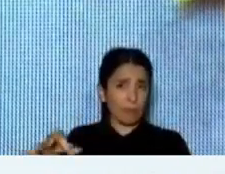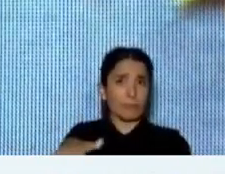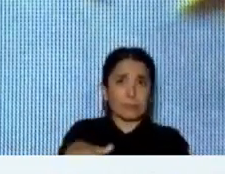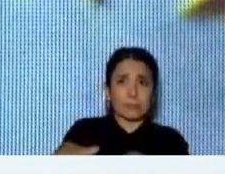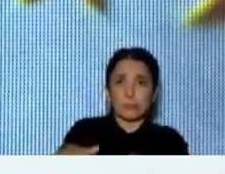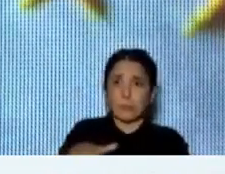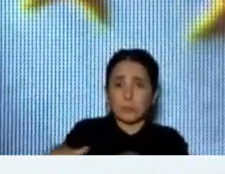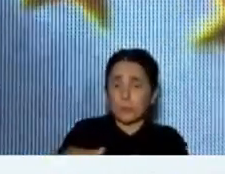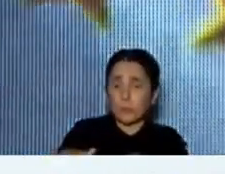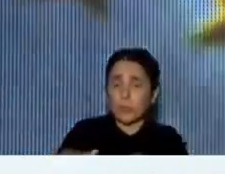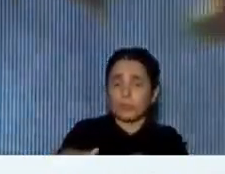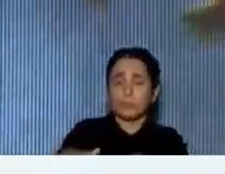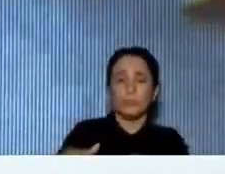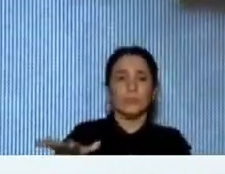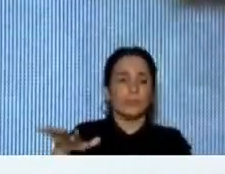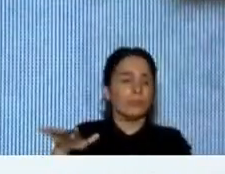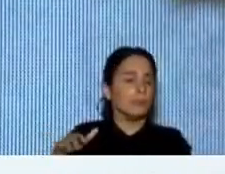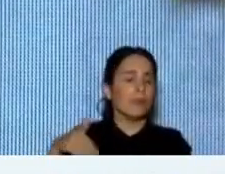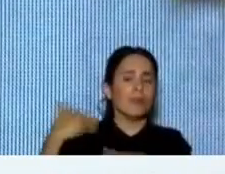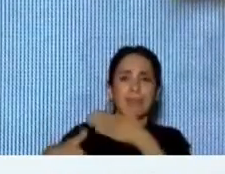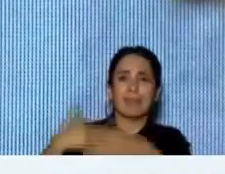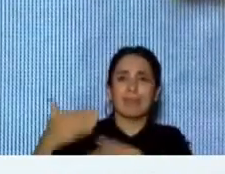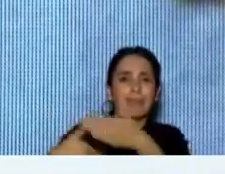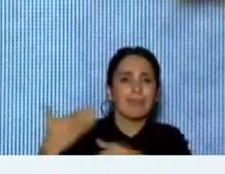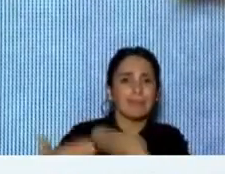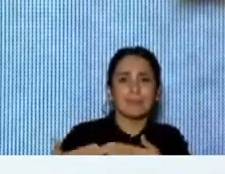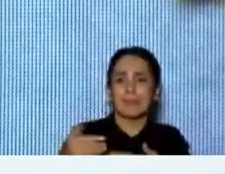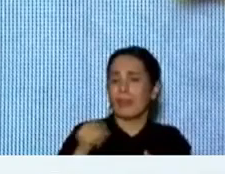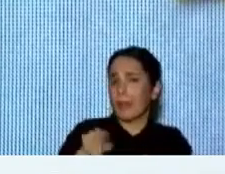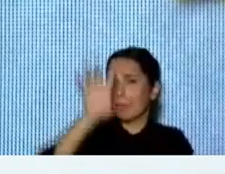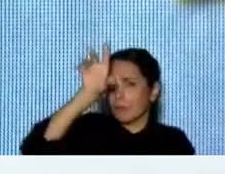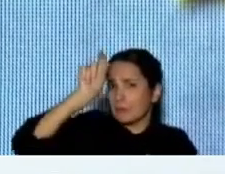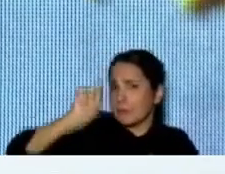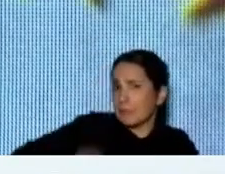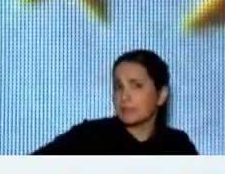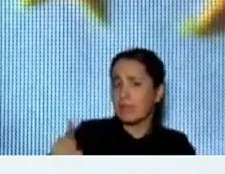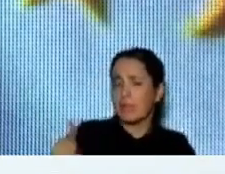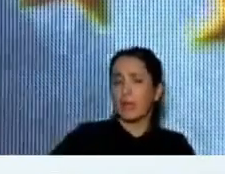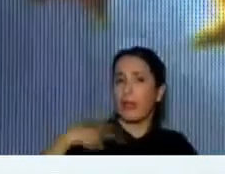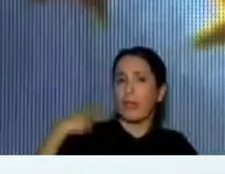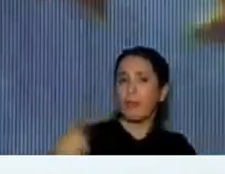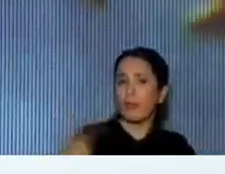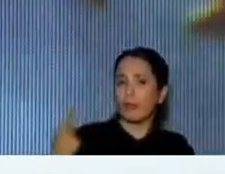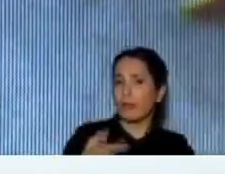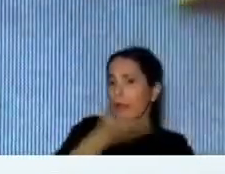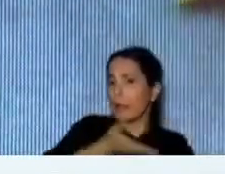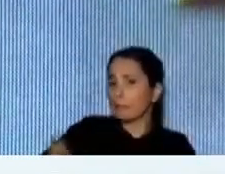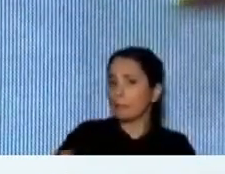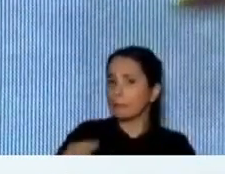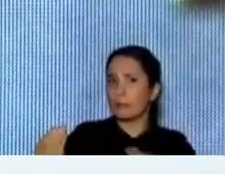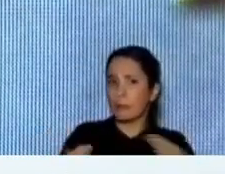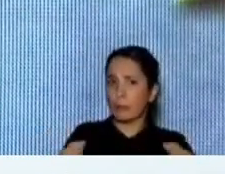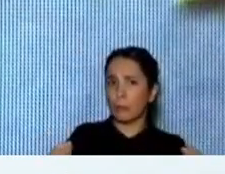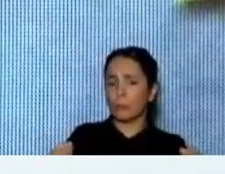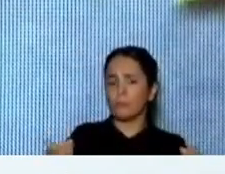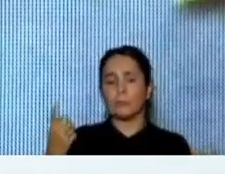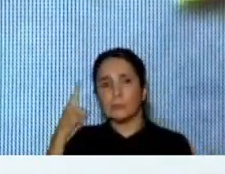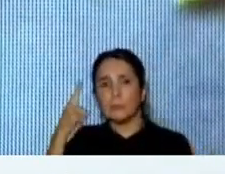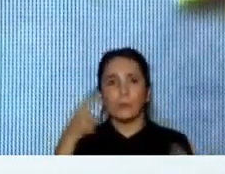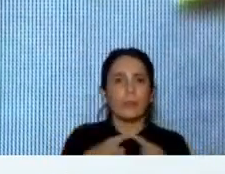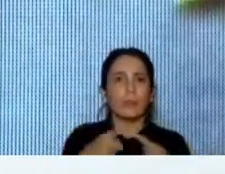mesurado, entendiendo de que hay que conocer un poco más